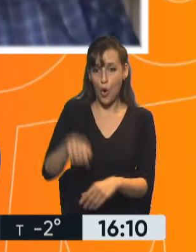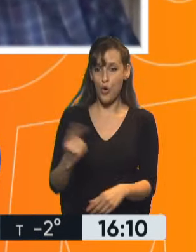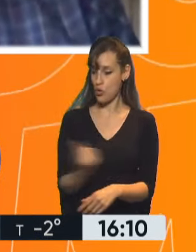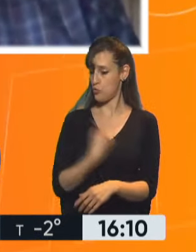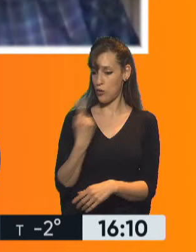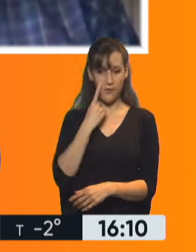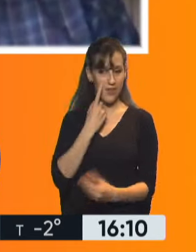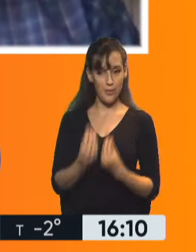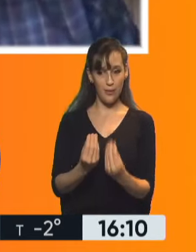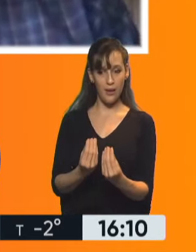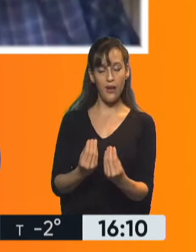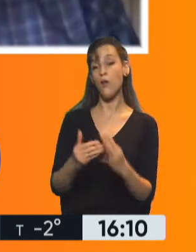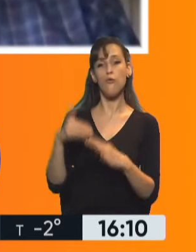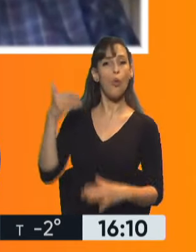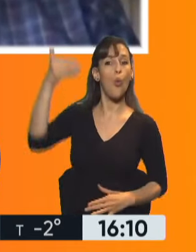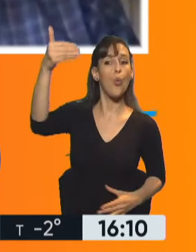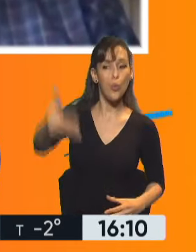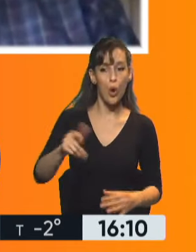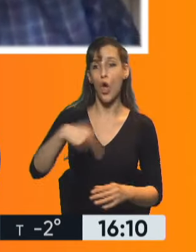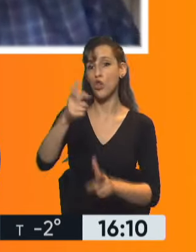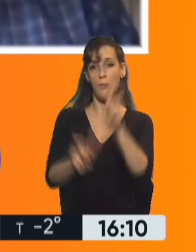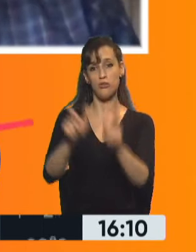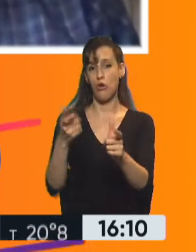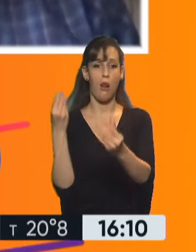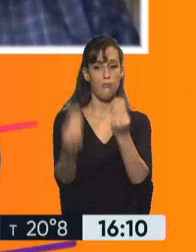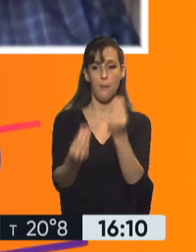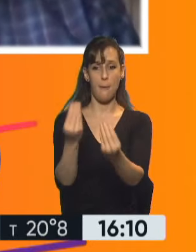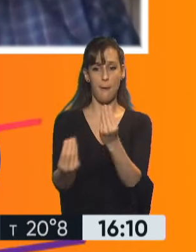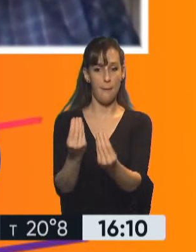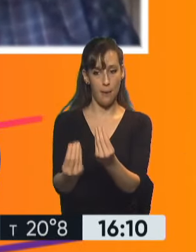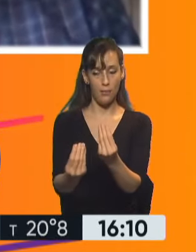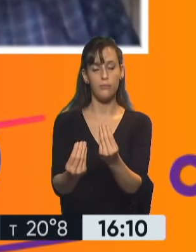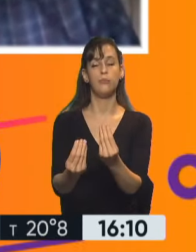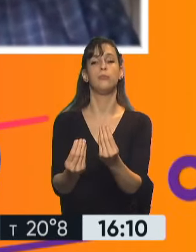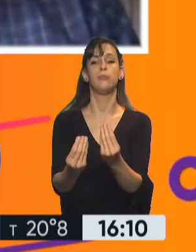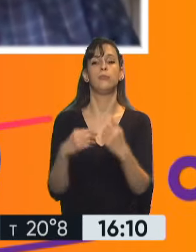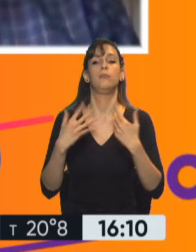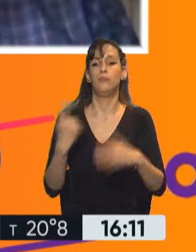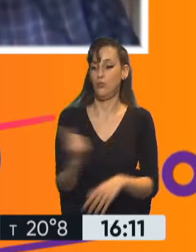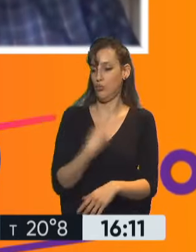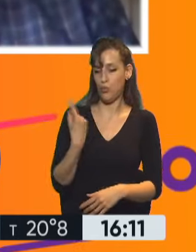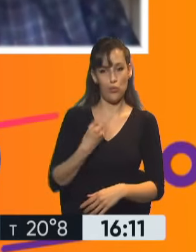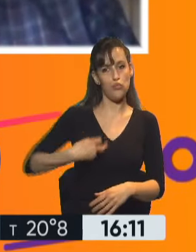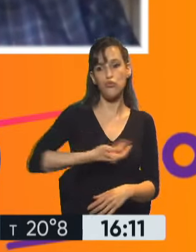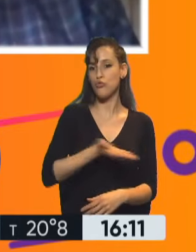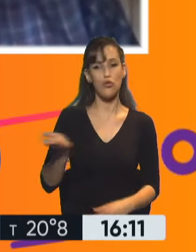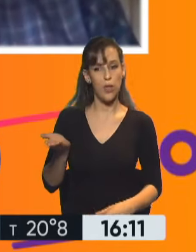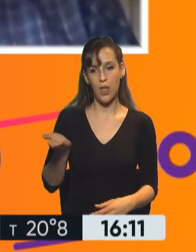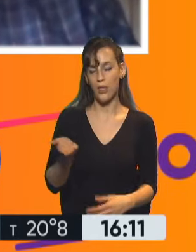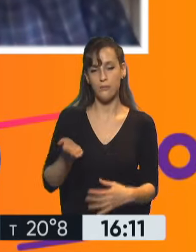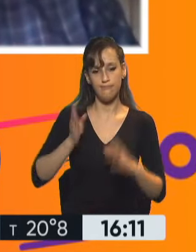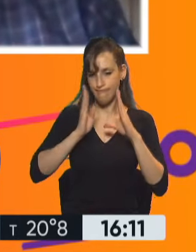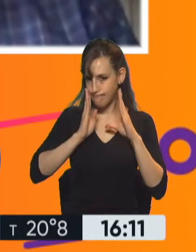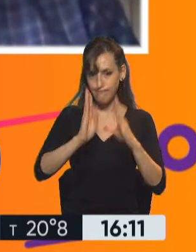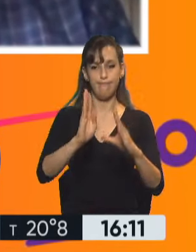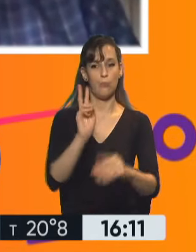y dentro de un tiempo irán otra gente. Entonces tenemos ese deber como sociedad de cuidarlo y de conservarlo para el futuro,